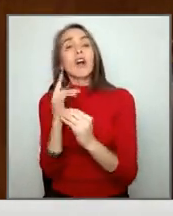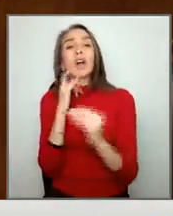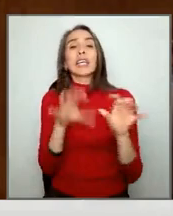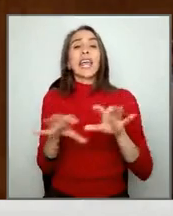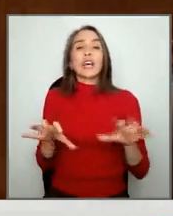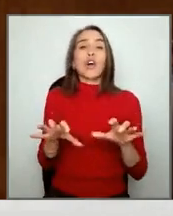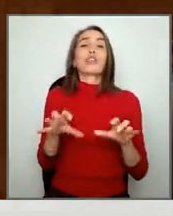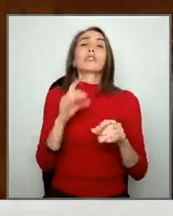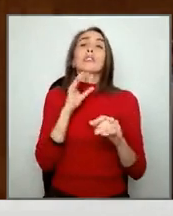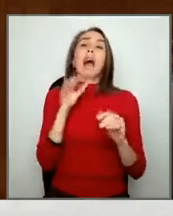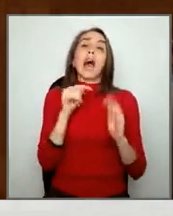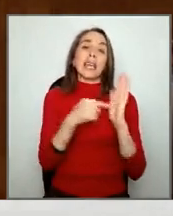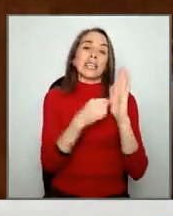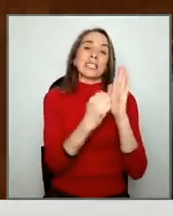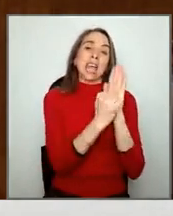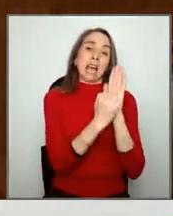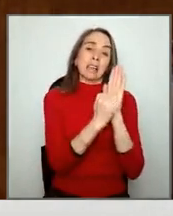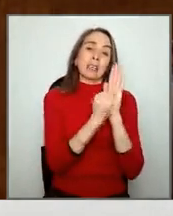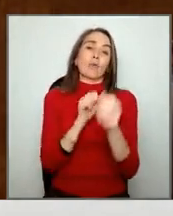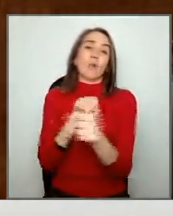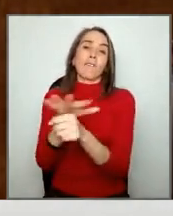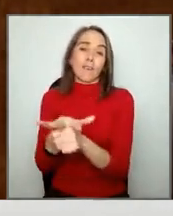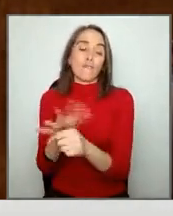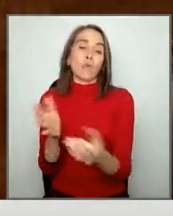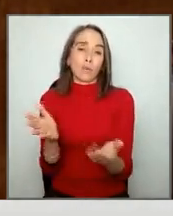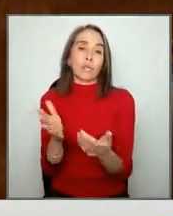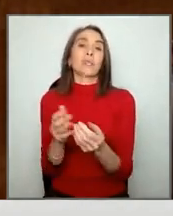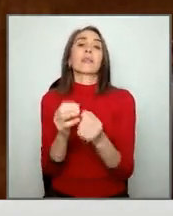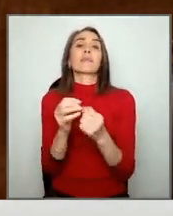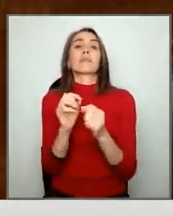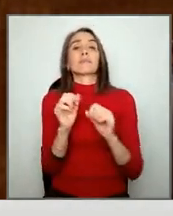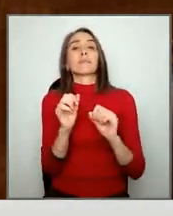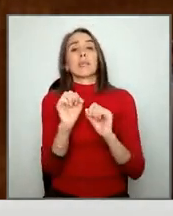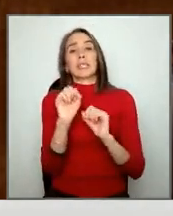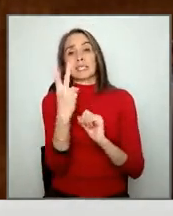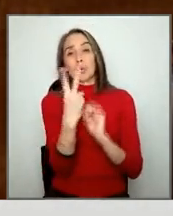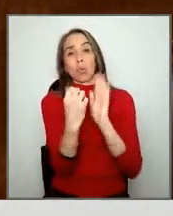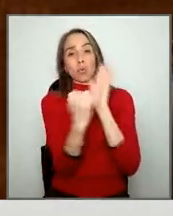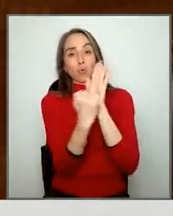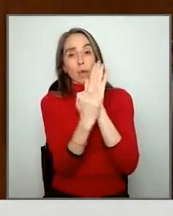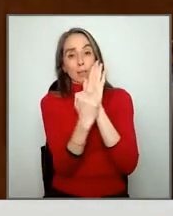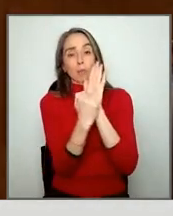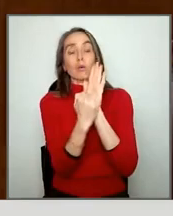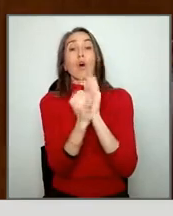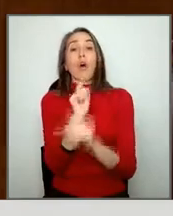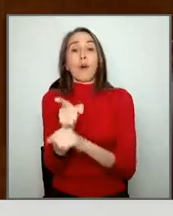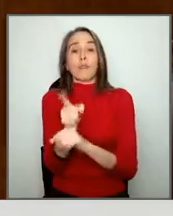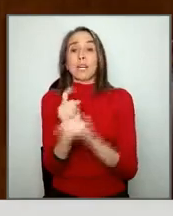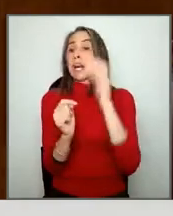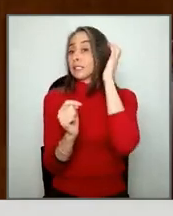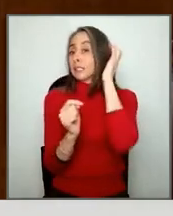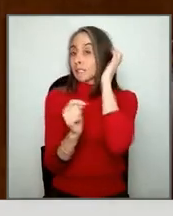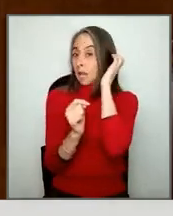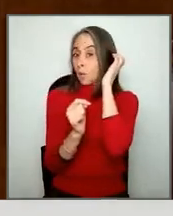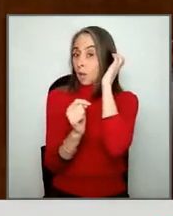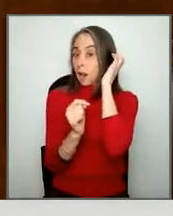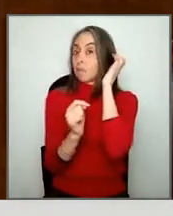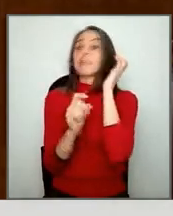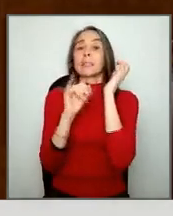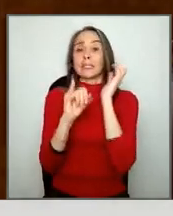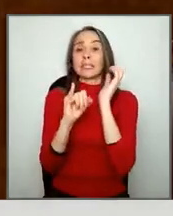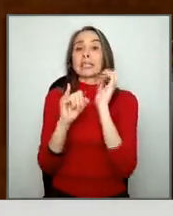y demás obligaciones el artículo 2 ordena que los dispositivos móviles de información y telecomunicaciones